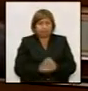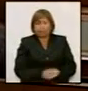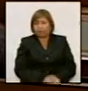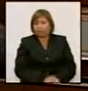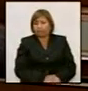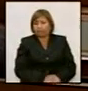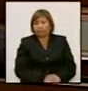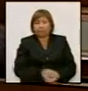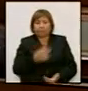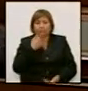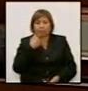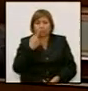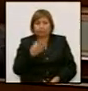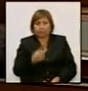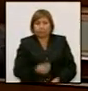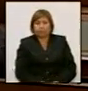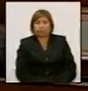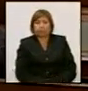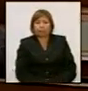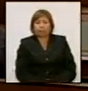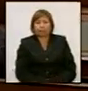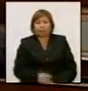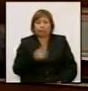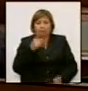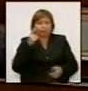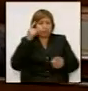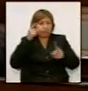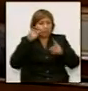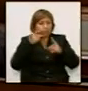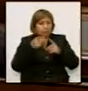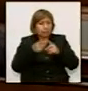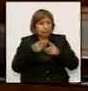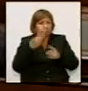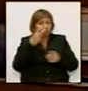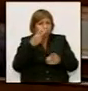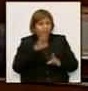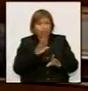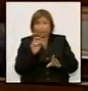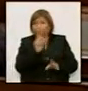en lo que es una tendencia.